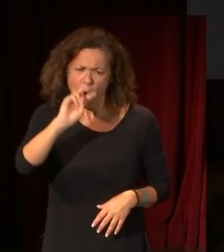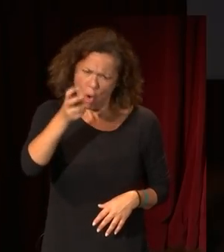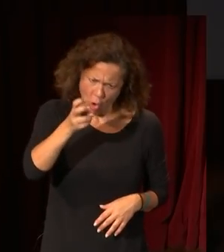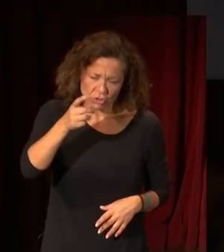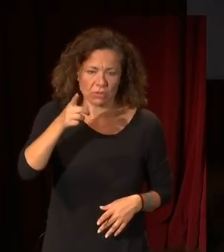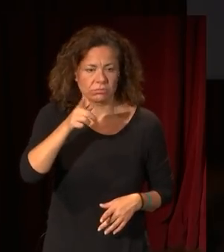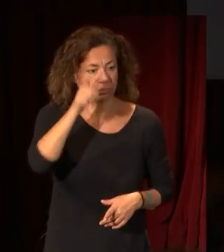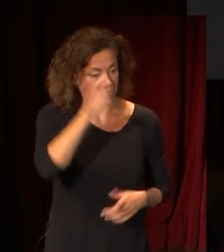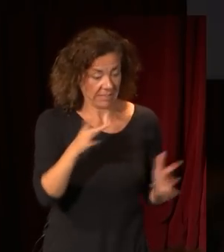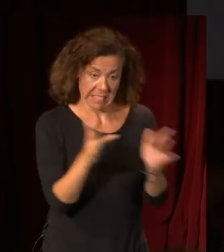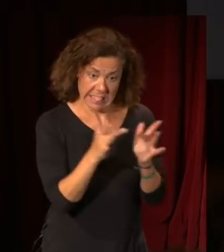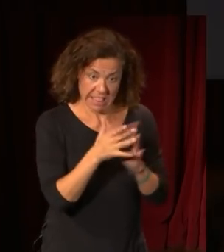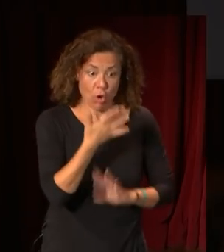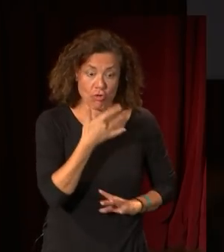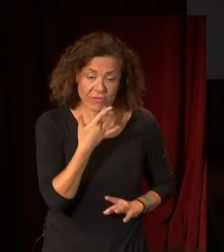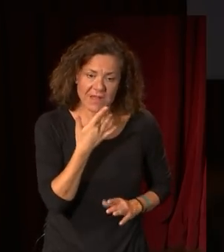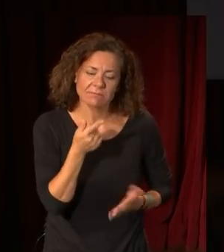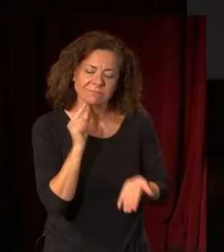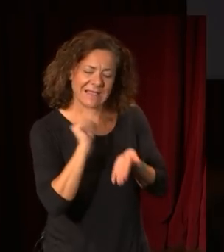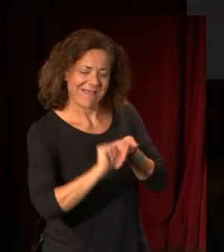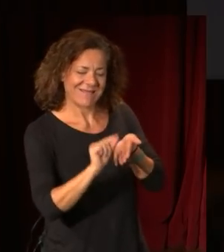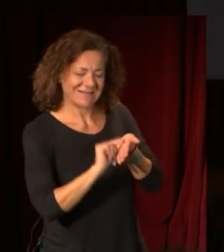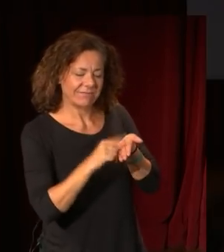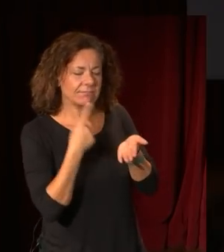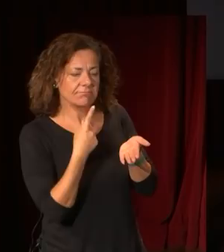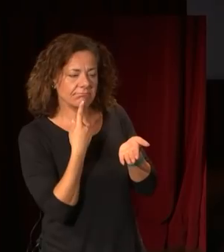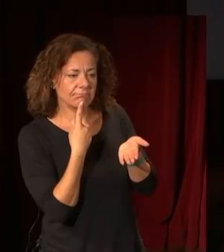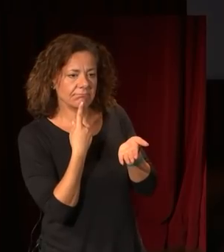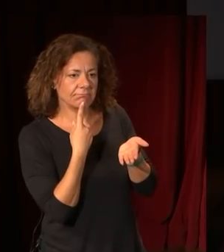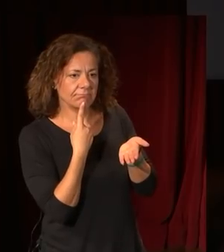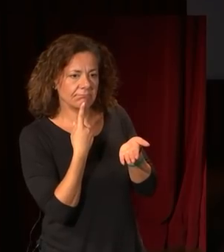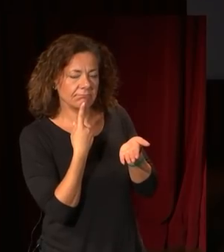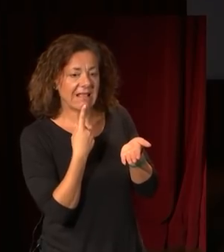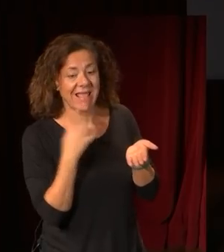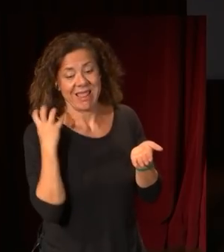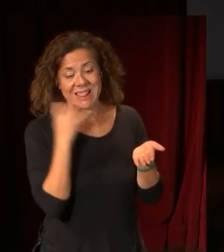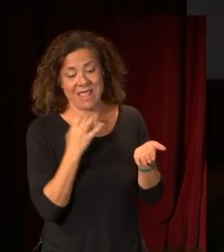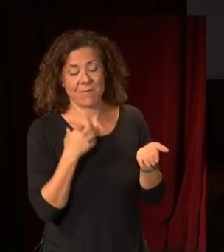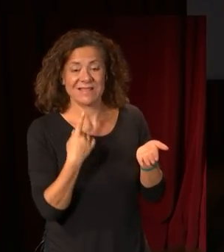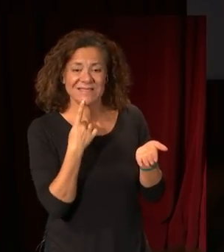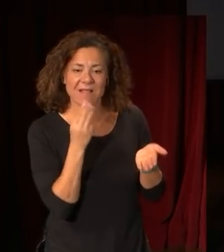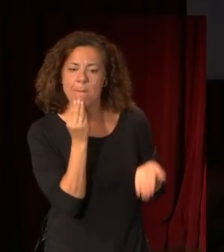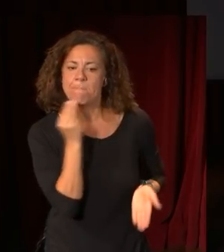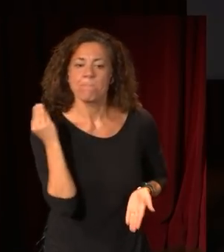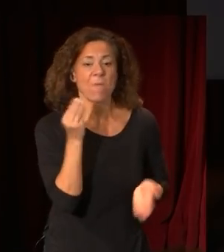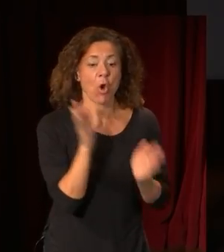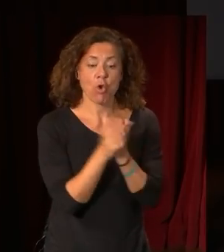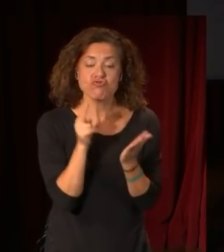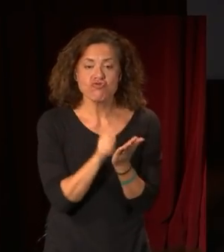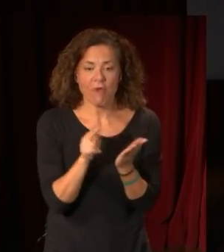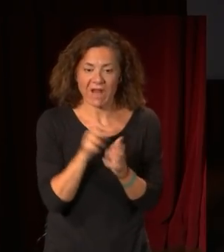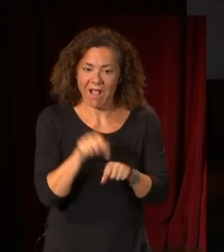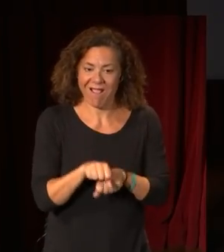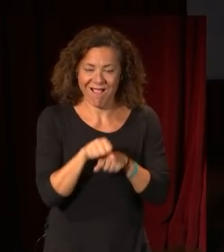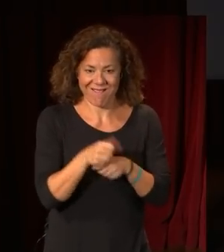cual debía conocer a anthony swan escribía la que es la que cervantes consideró la mejor novela de caballerías